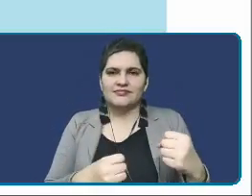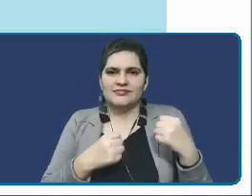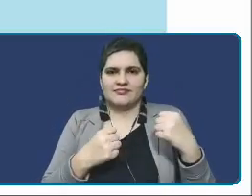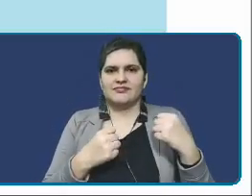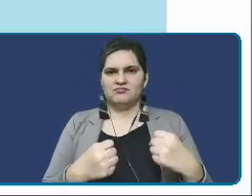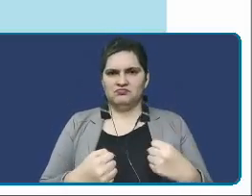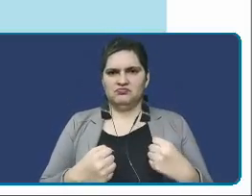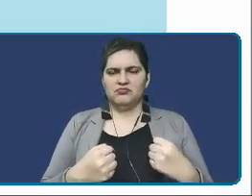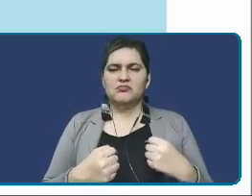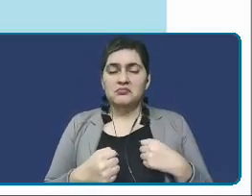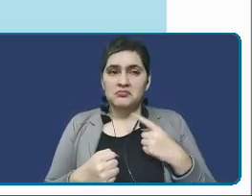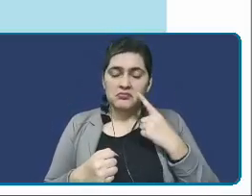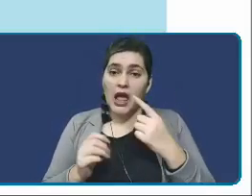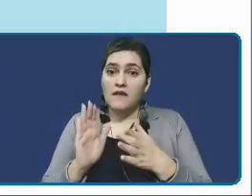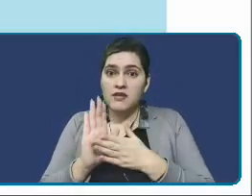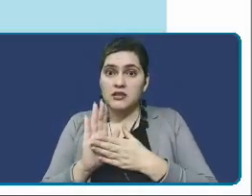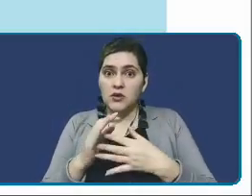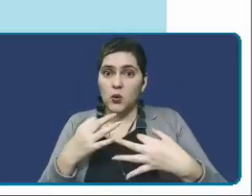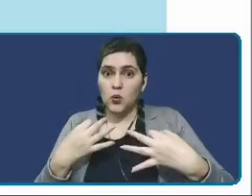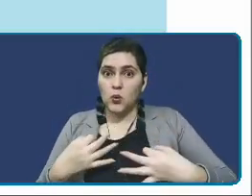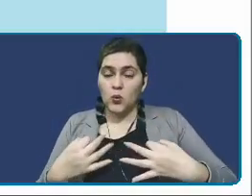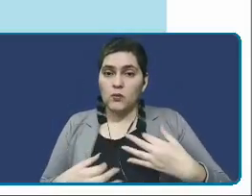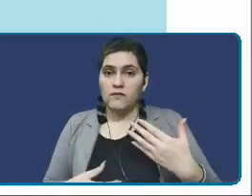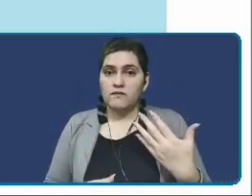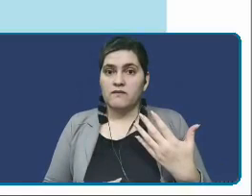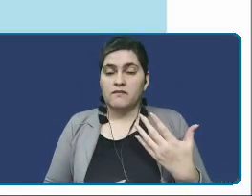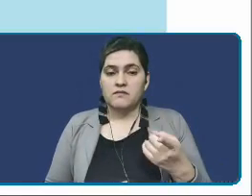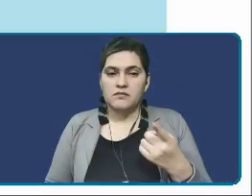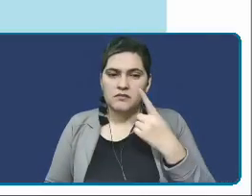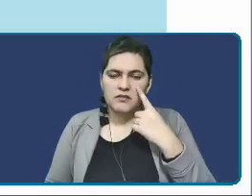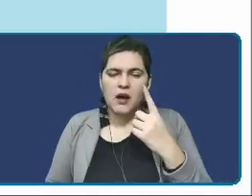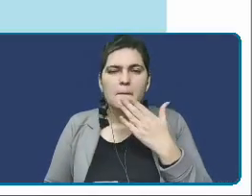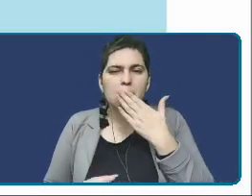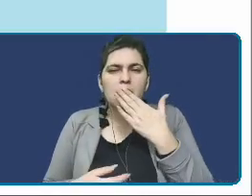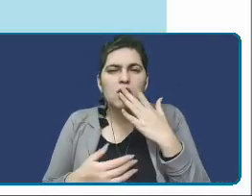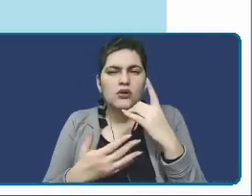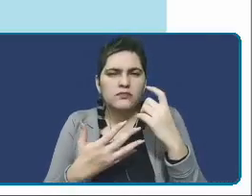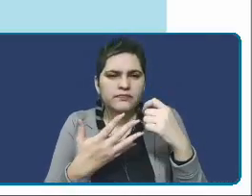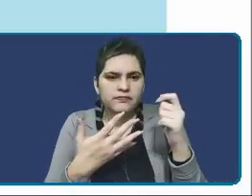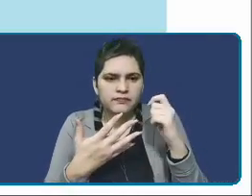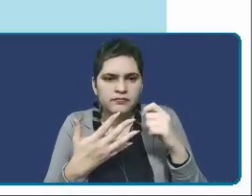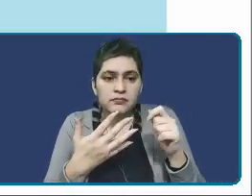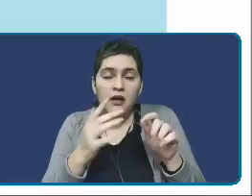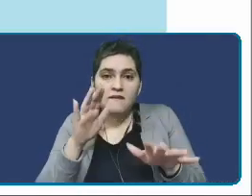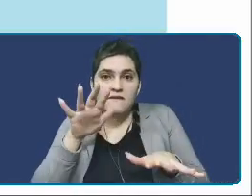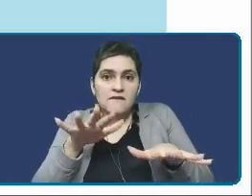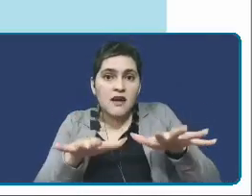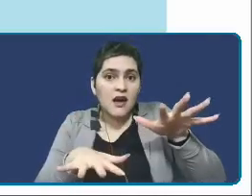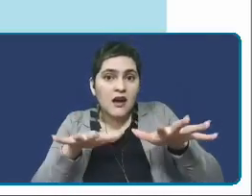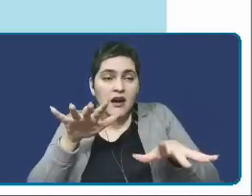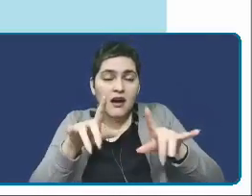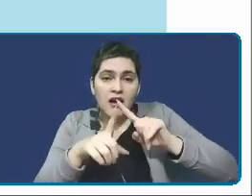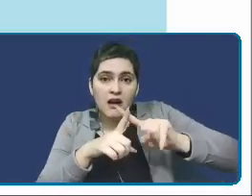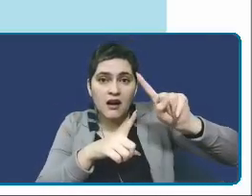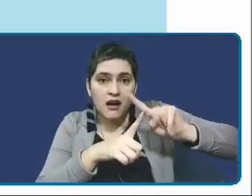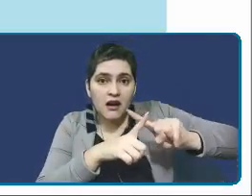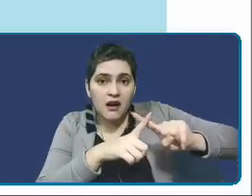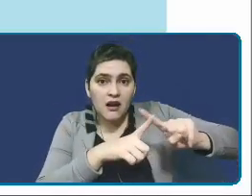importante, pero ustedes vean en qué síntomas mejoraron, es bien variable y no todos tienen los